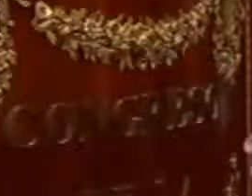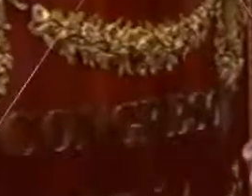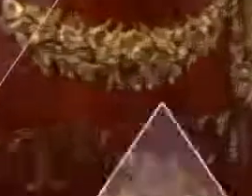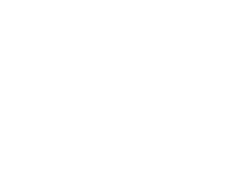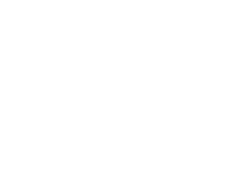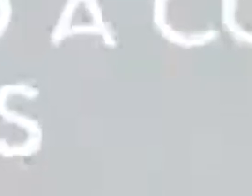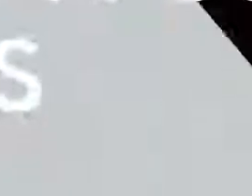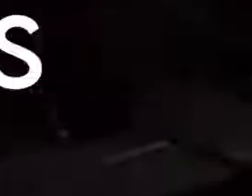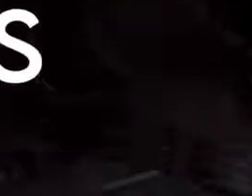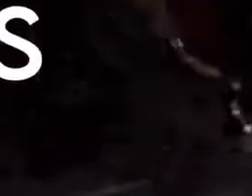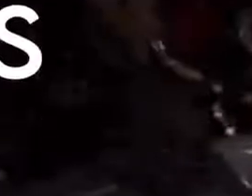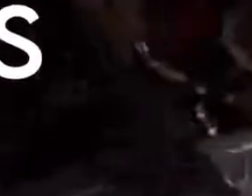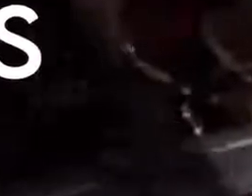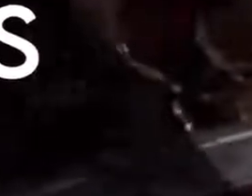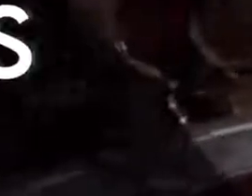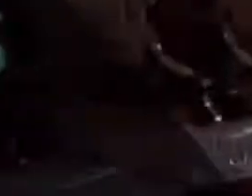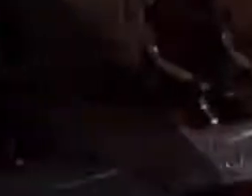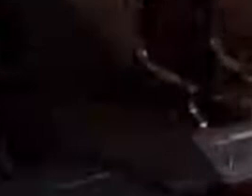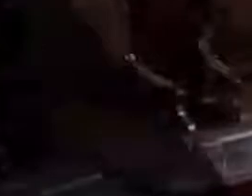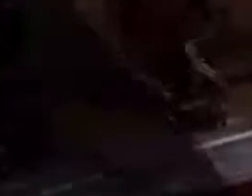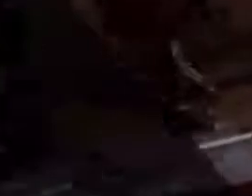momento.